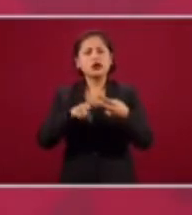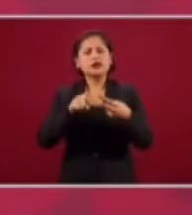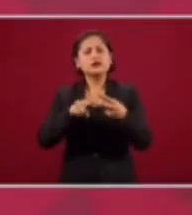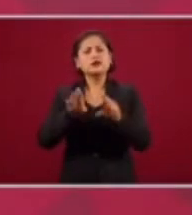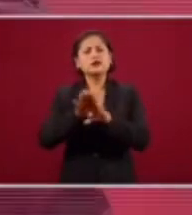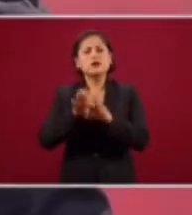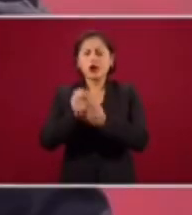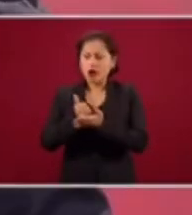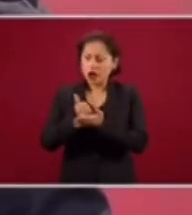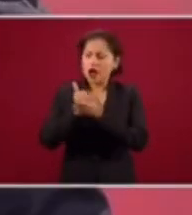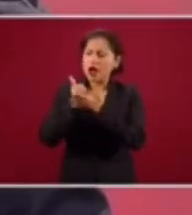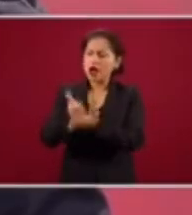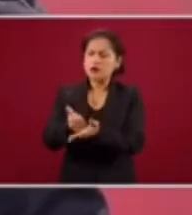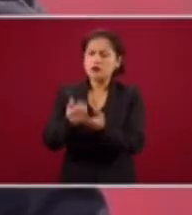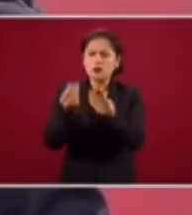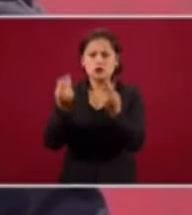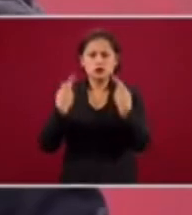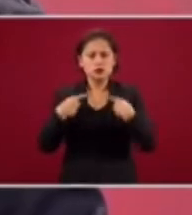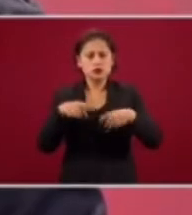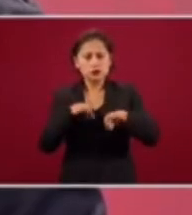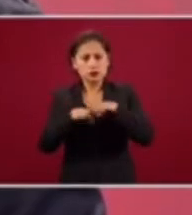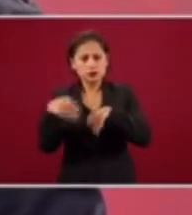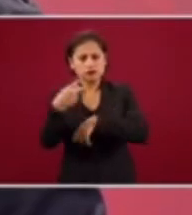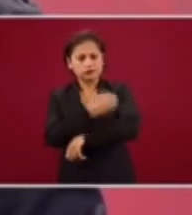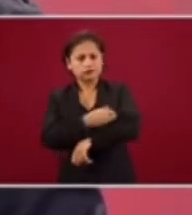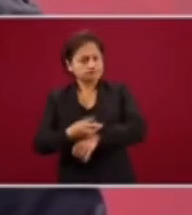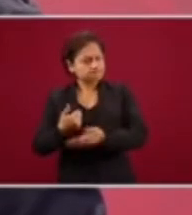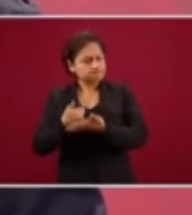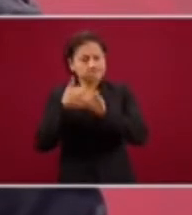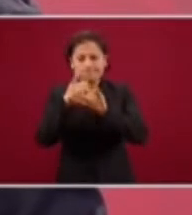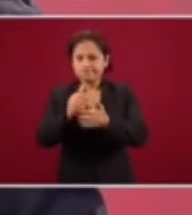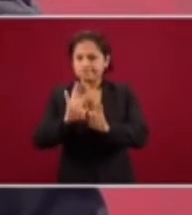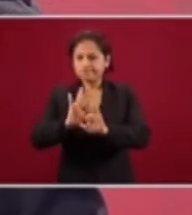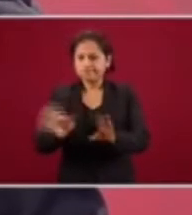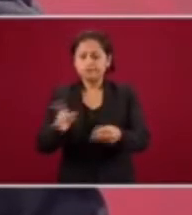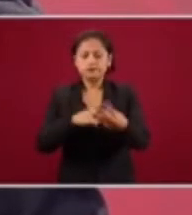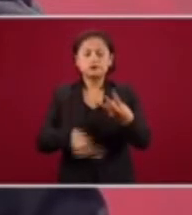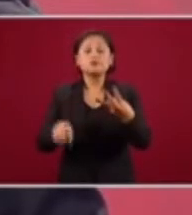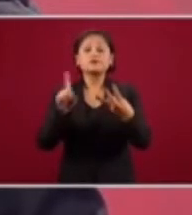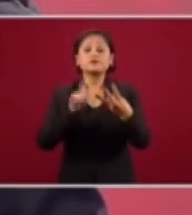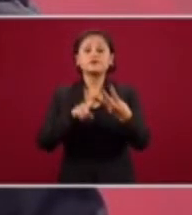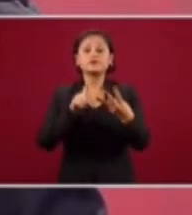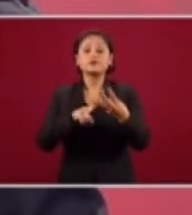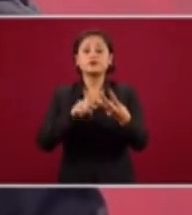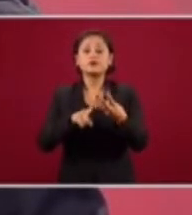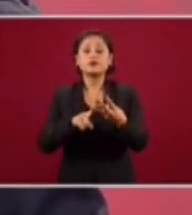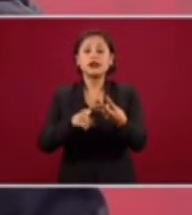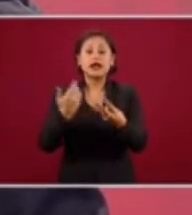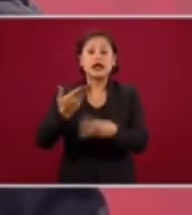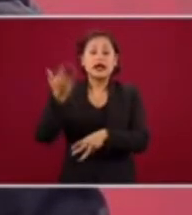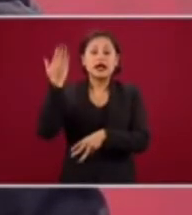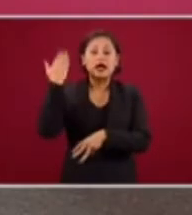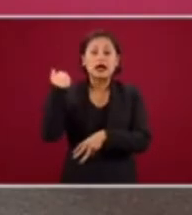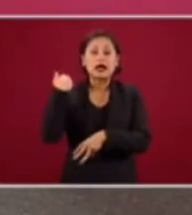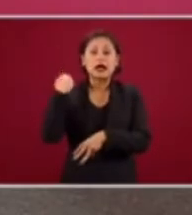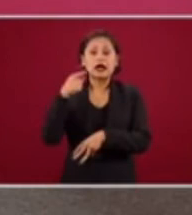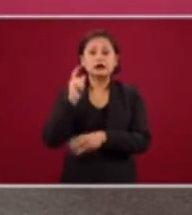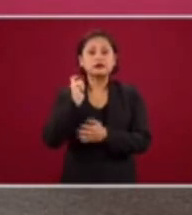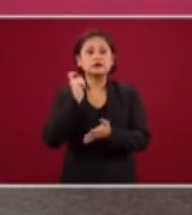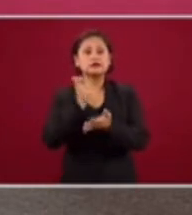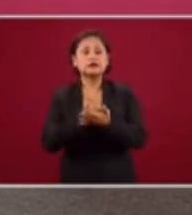a muchos trabajadores y sus familias. Y lo tercero es que se detuvieron los desalojos